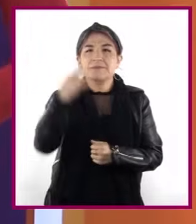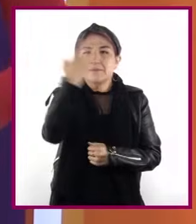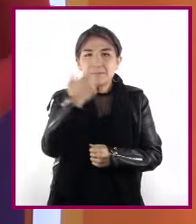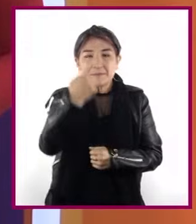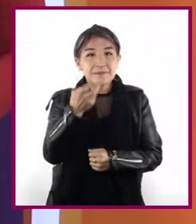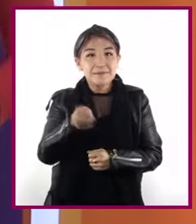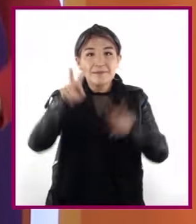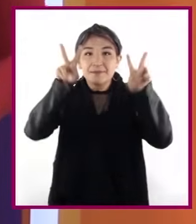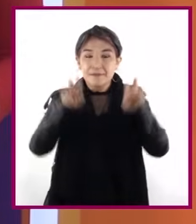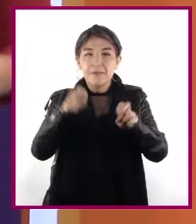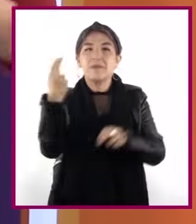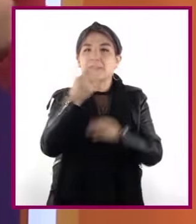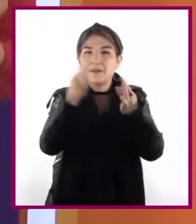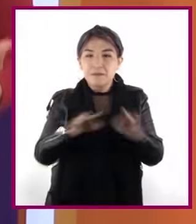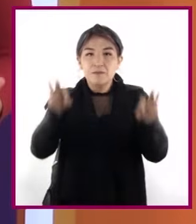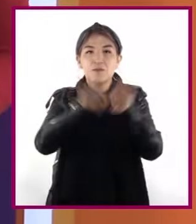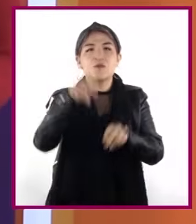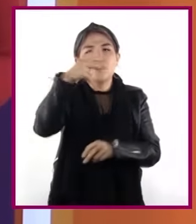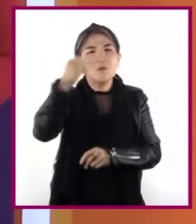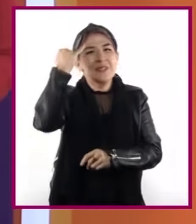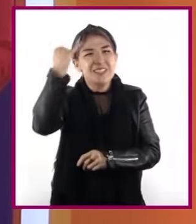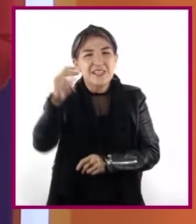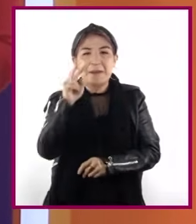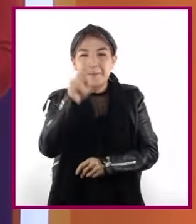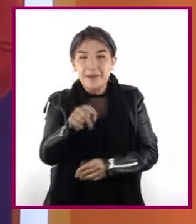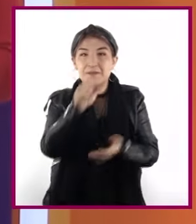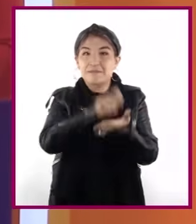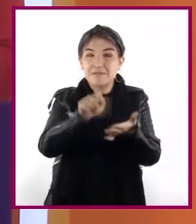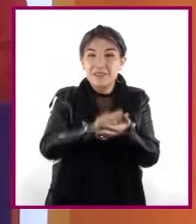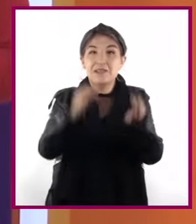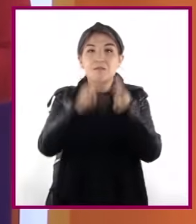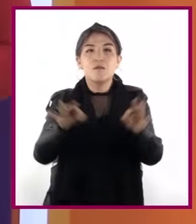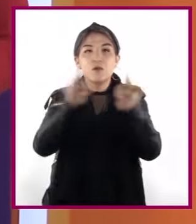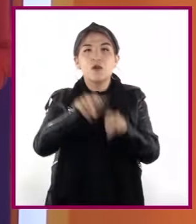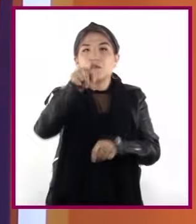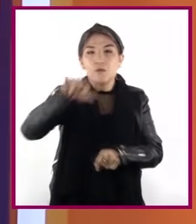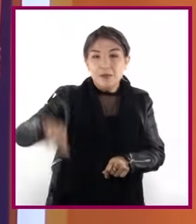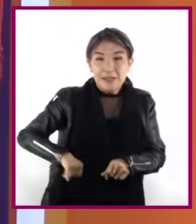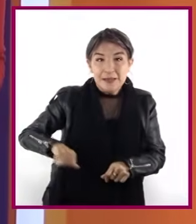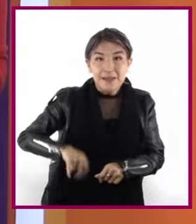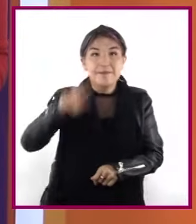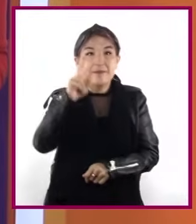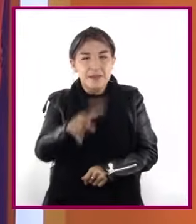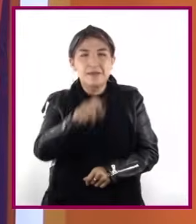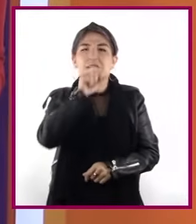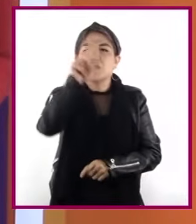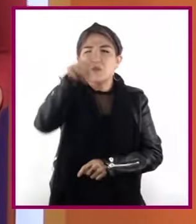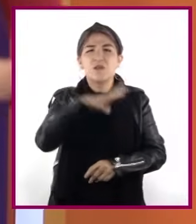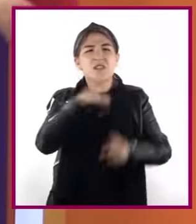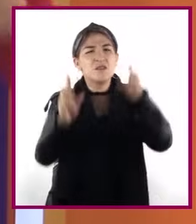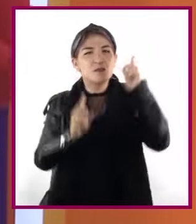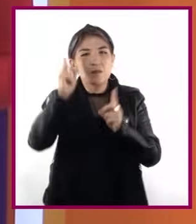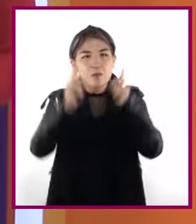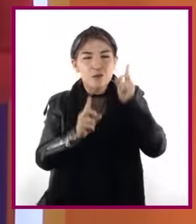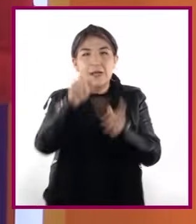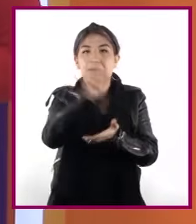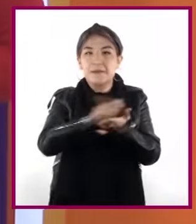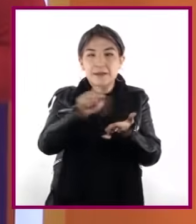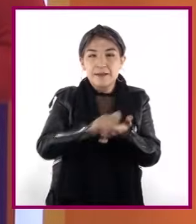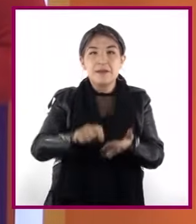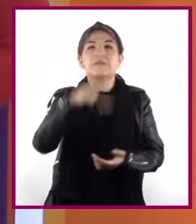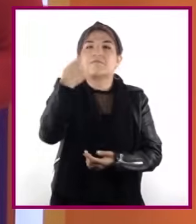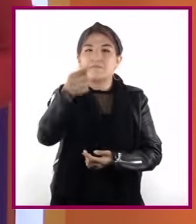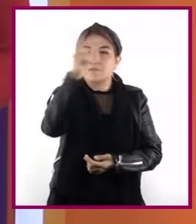del tema es importante que anoten las ideas principales y las que sean de su interés, así como las dudas que les surjan. Para ello,